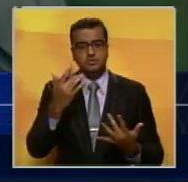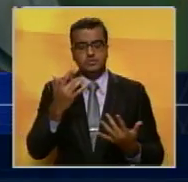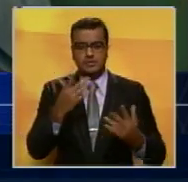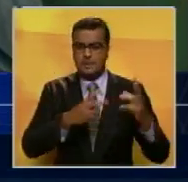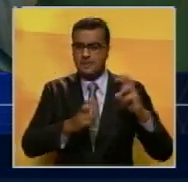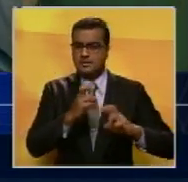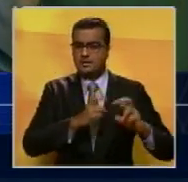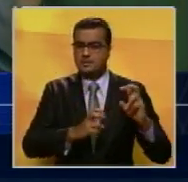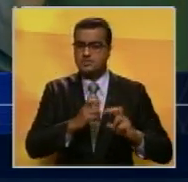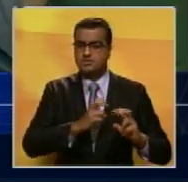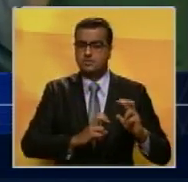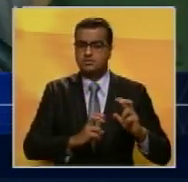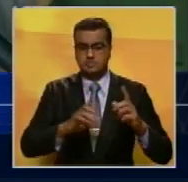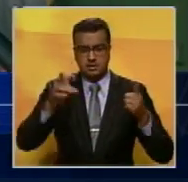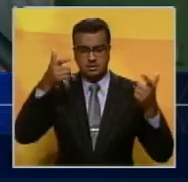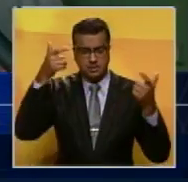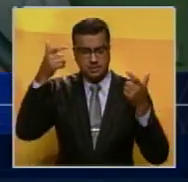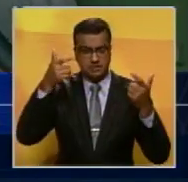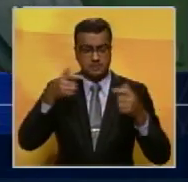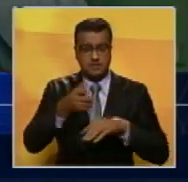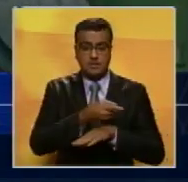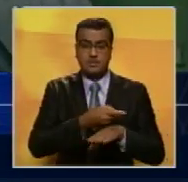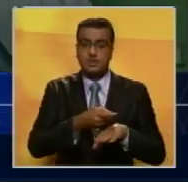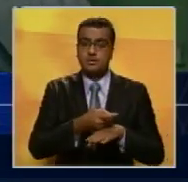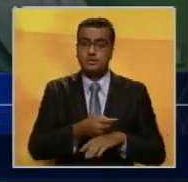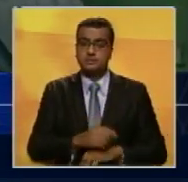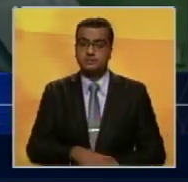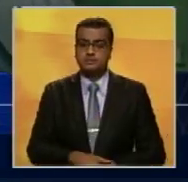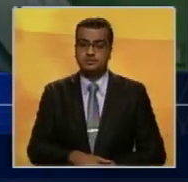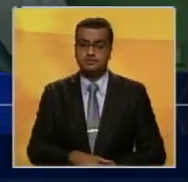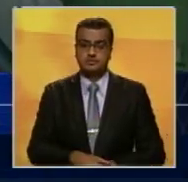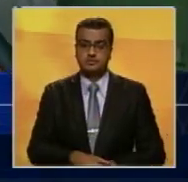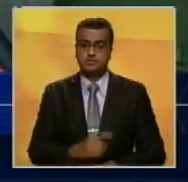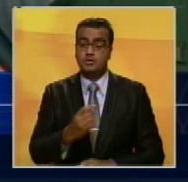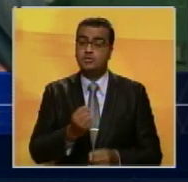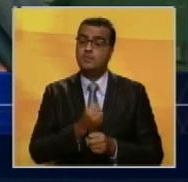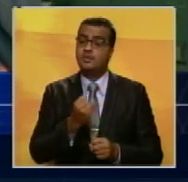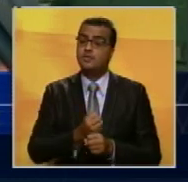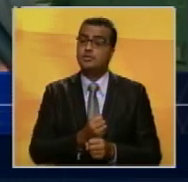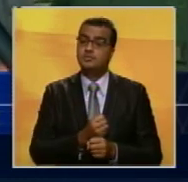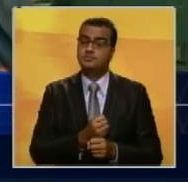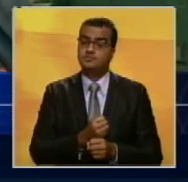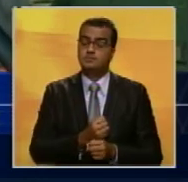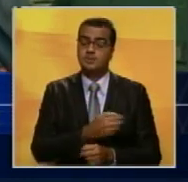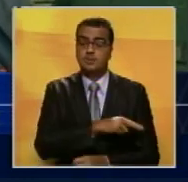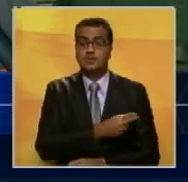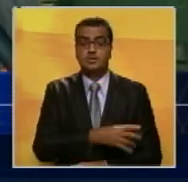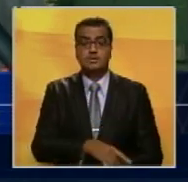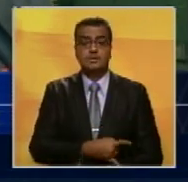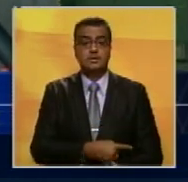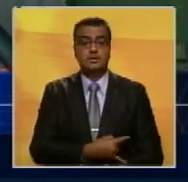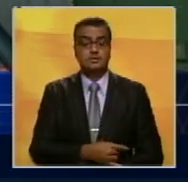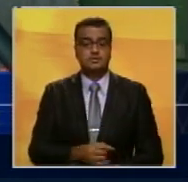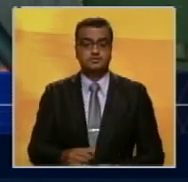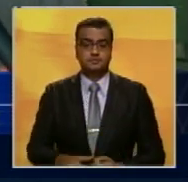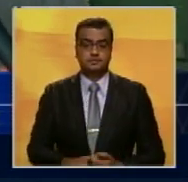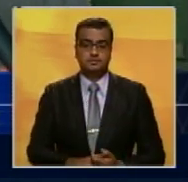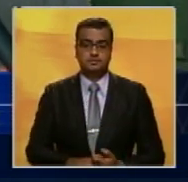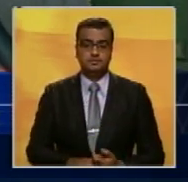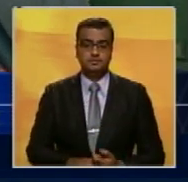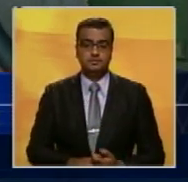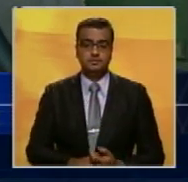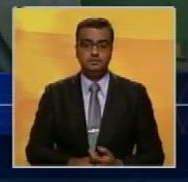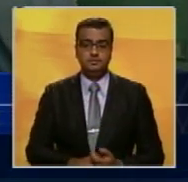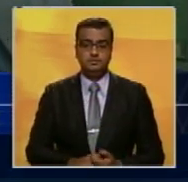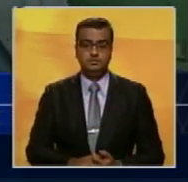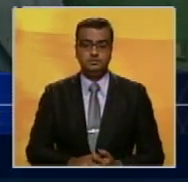de las fuerzas chavistas de la gobernación del estado y un obrero del hospital universitario de los Andes. Están